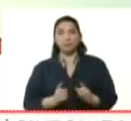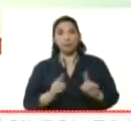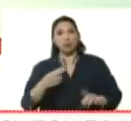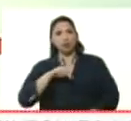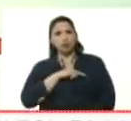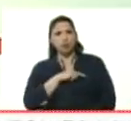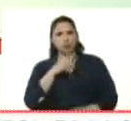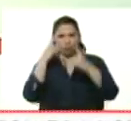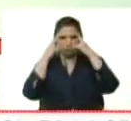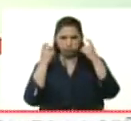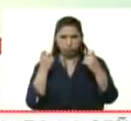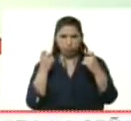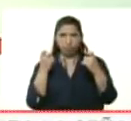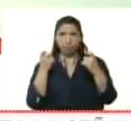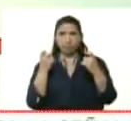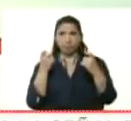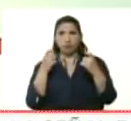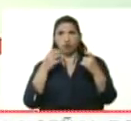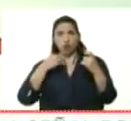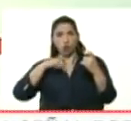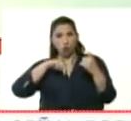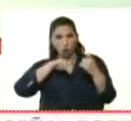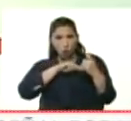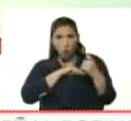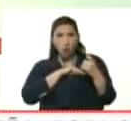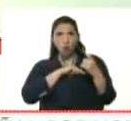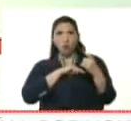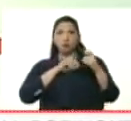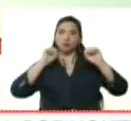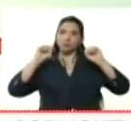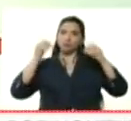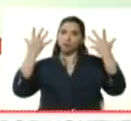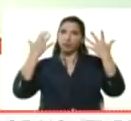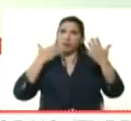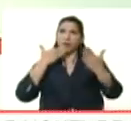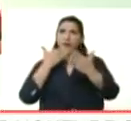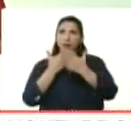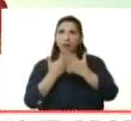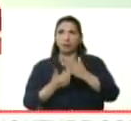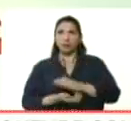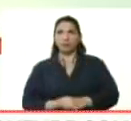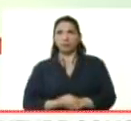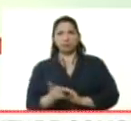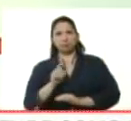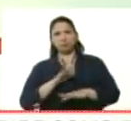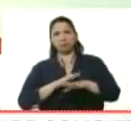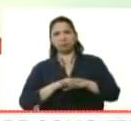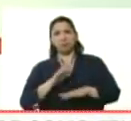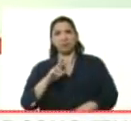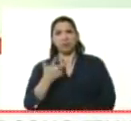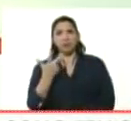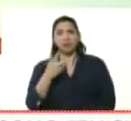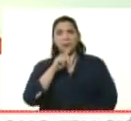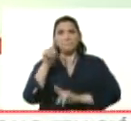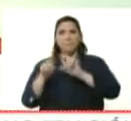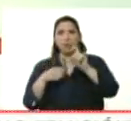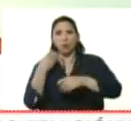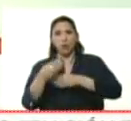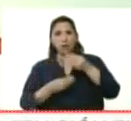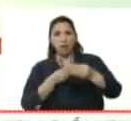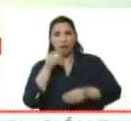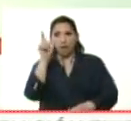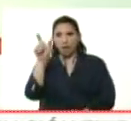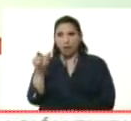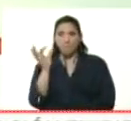seguros, repito, que nosotros venceremos, hermano. Gracias, señor Rafael. No pasa nada. La tercera pregunta la realiza